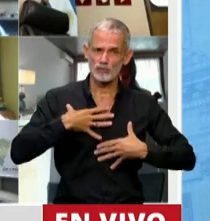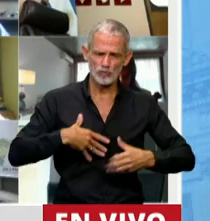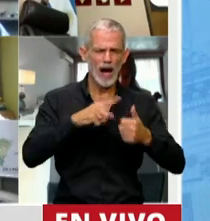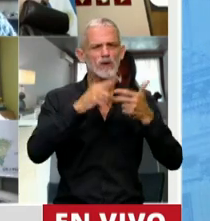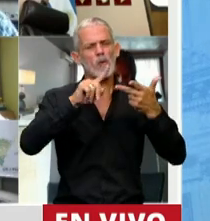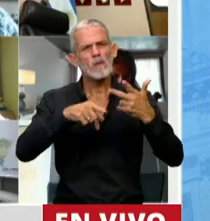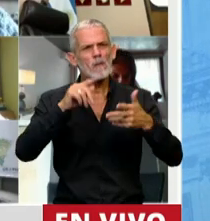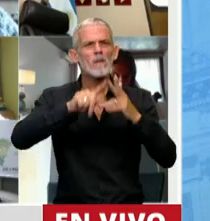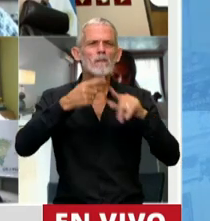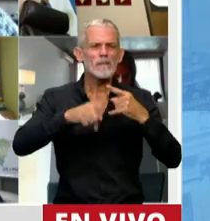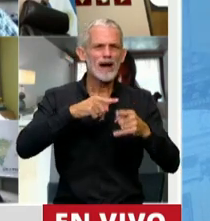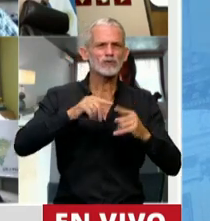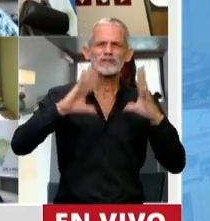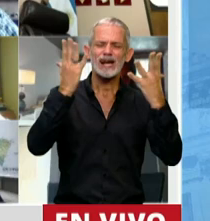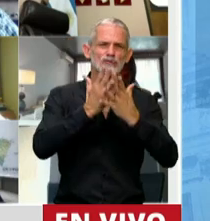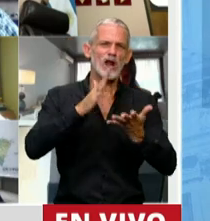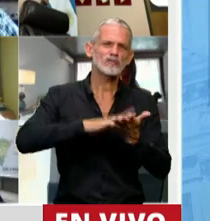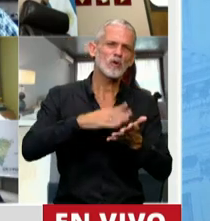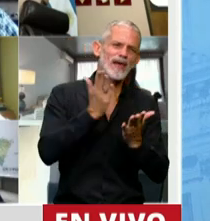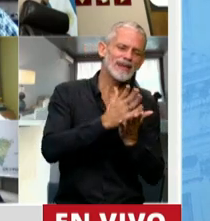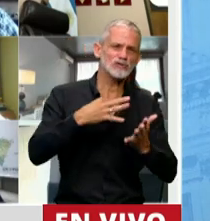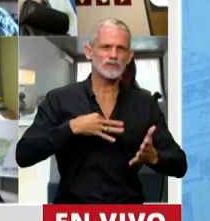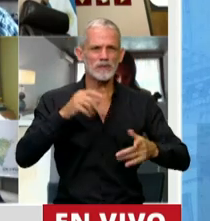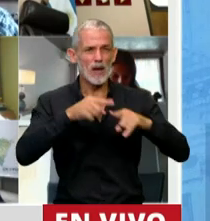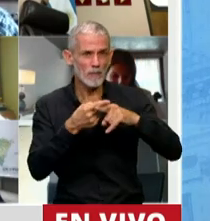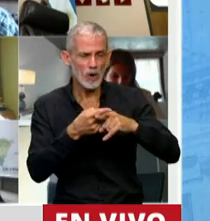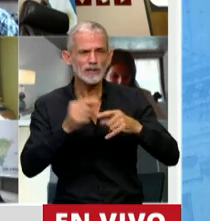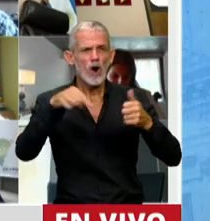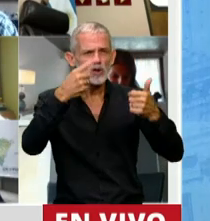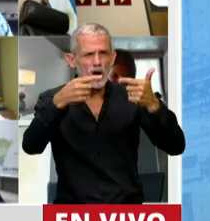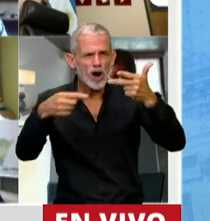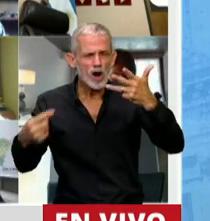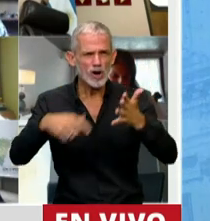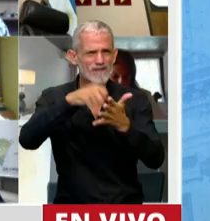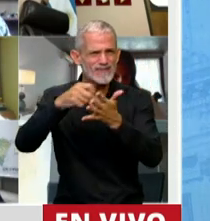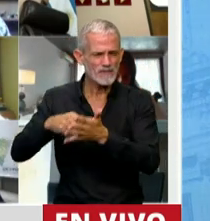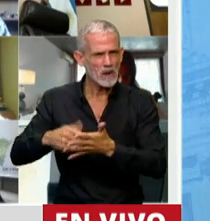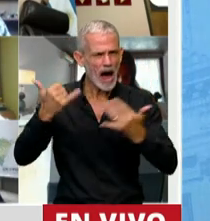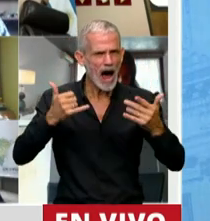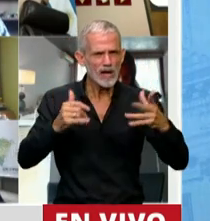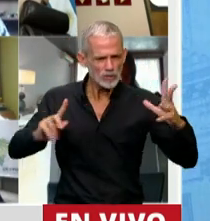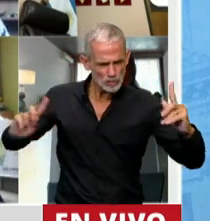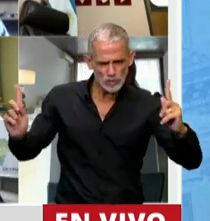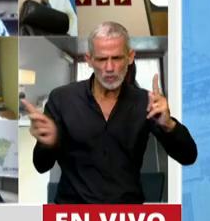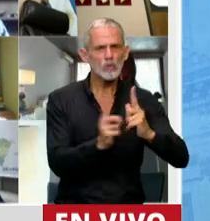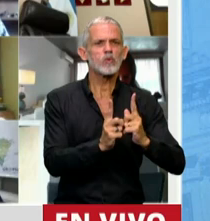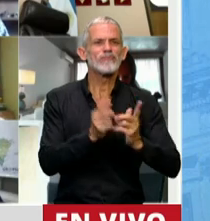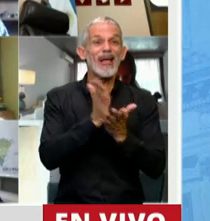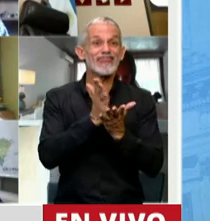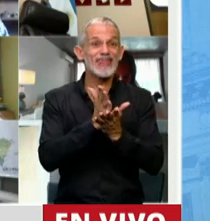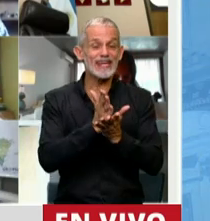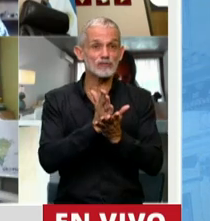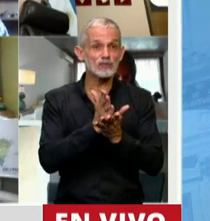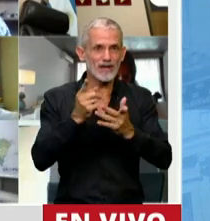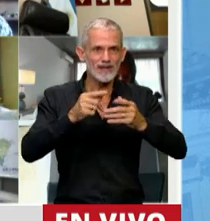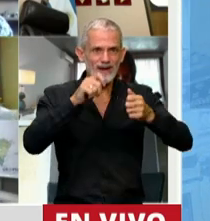el Pacto Internacional de los Derechos Civiles y Políticos y algunos otros que si pudiéramos hacer un compilado de los derechos que